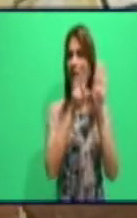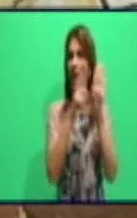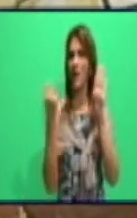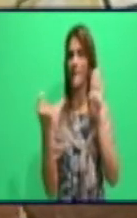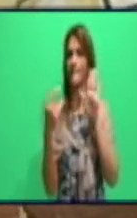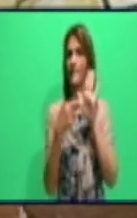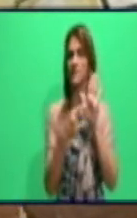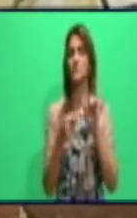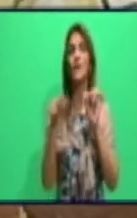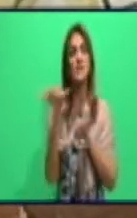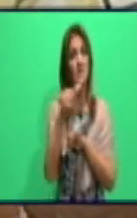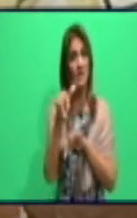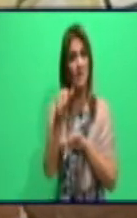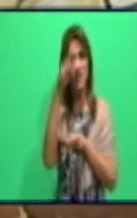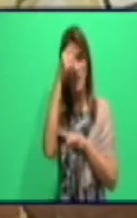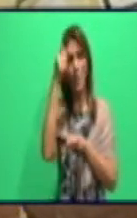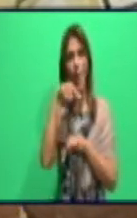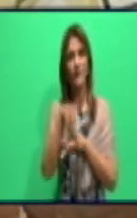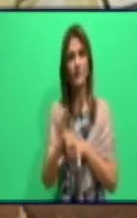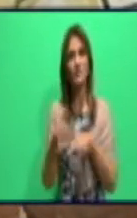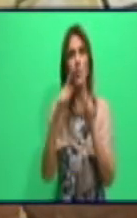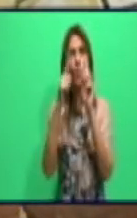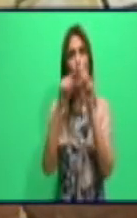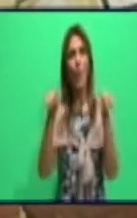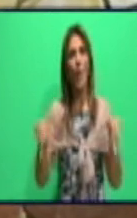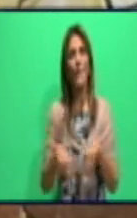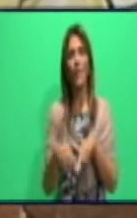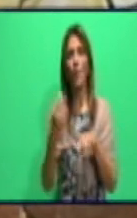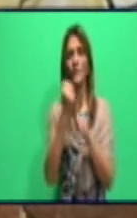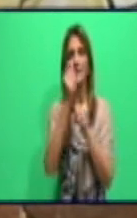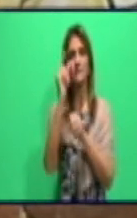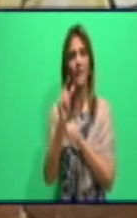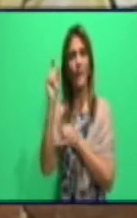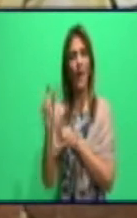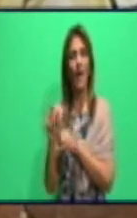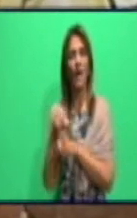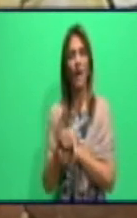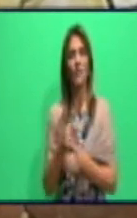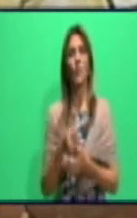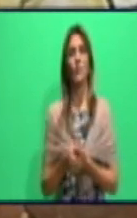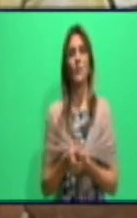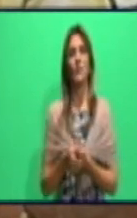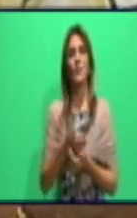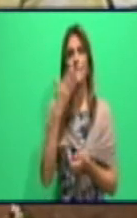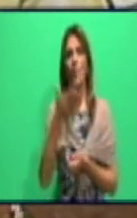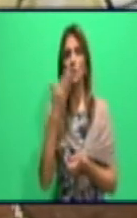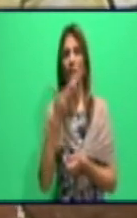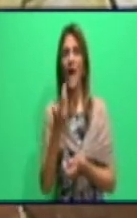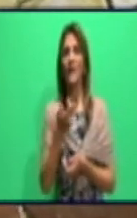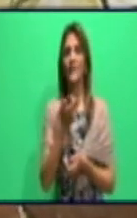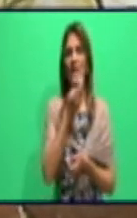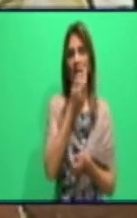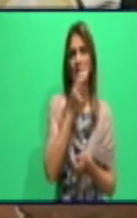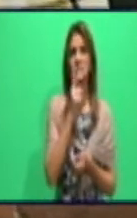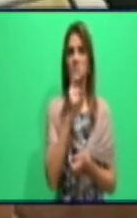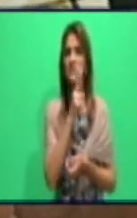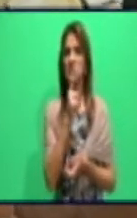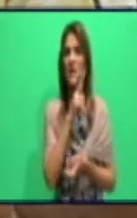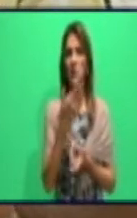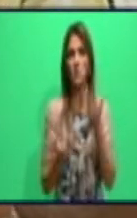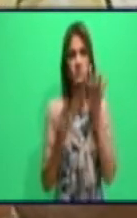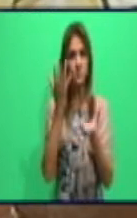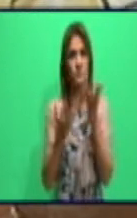estatal ahí es igual y bueno en el comedor obrero de la ub construcción elaboración de potajes y ceros sin ningún tipo de calidad aquí en el